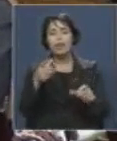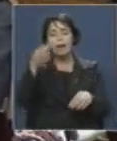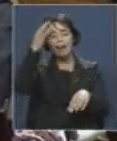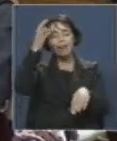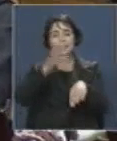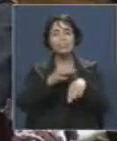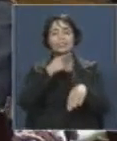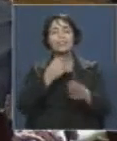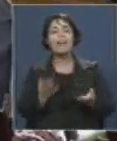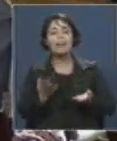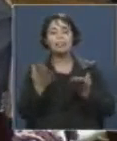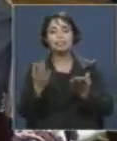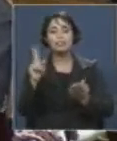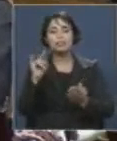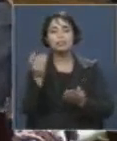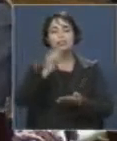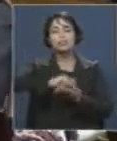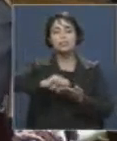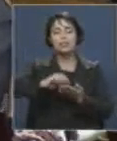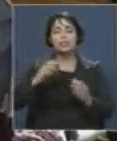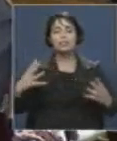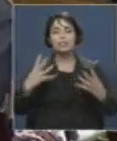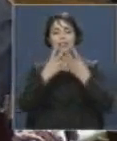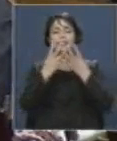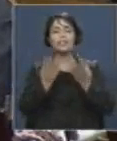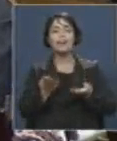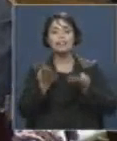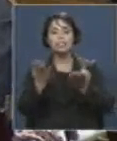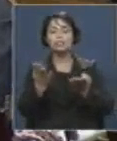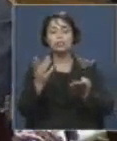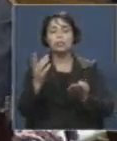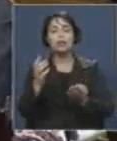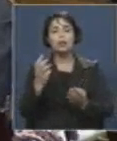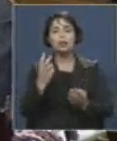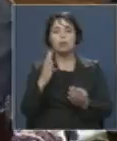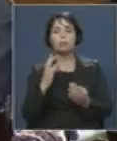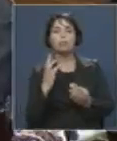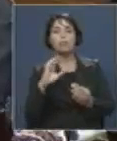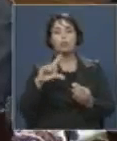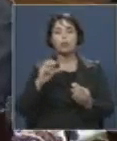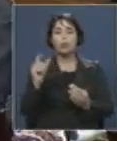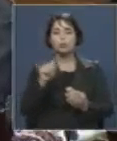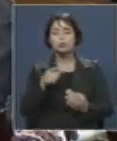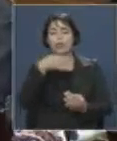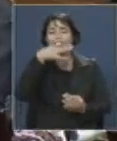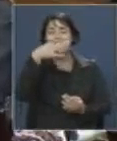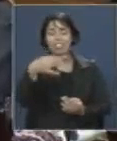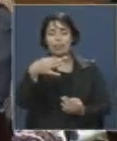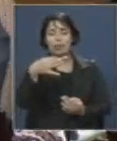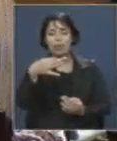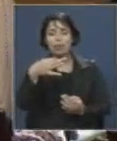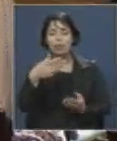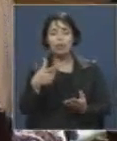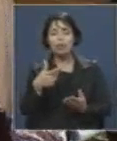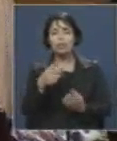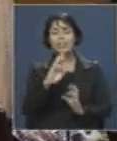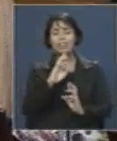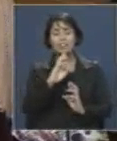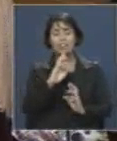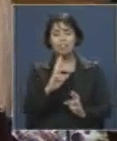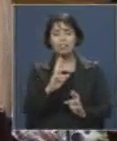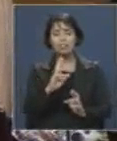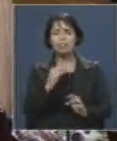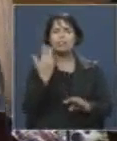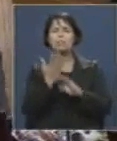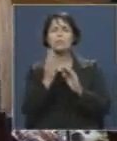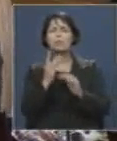atención. La subsecretaria de Redes Asistenciales, la señora Gloria Burgos, dijo que los flujos de resolución, le